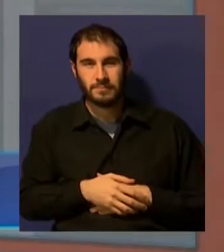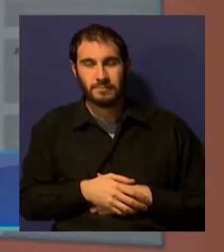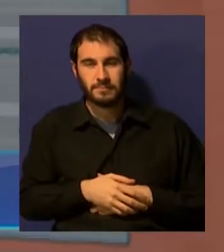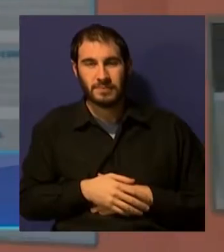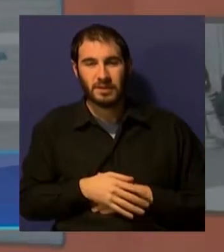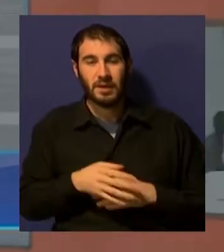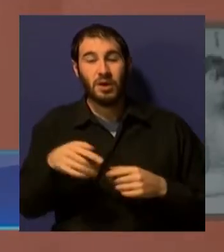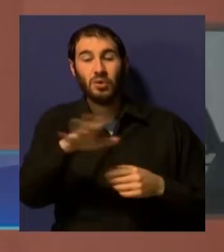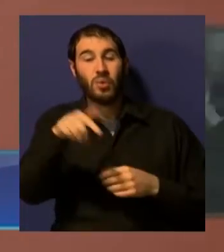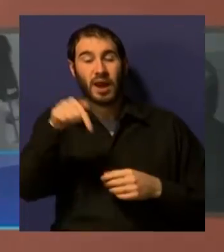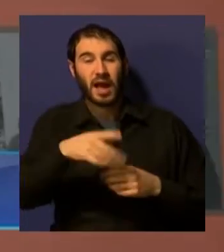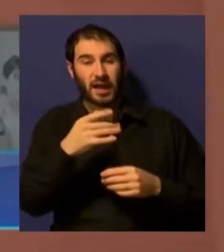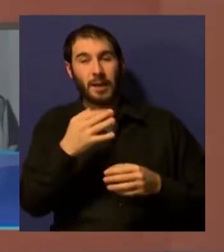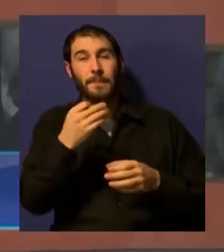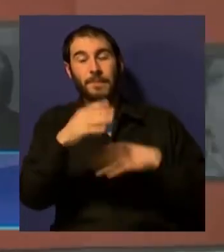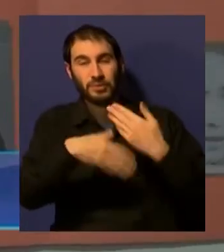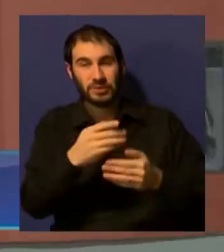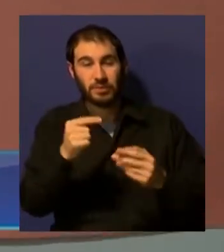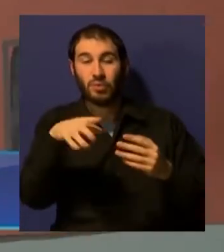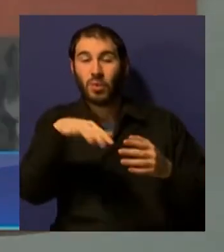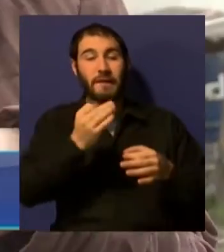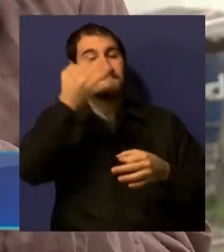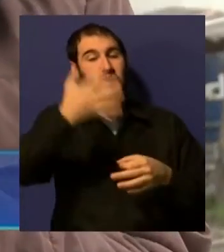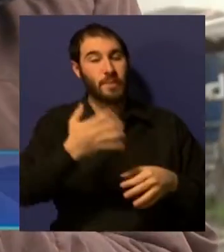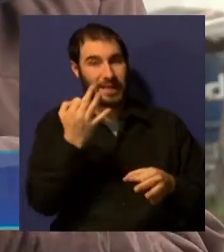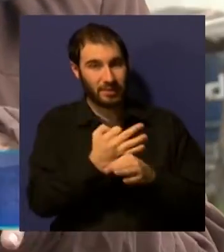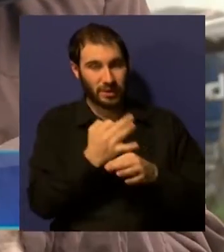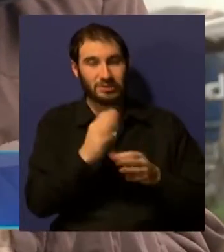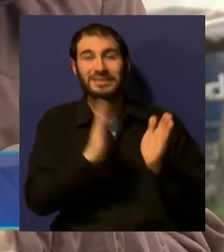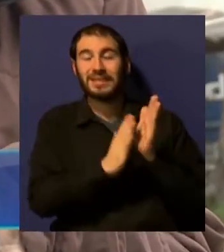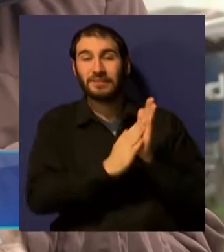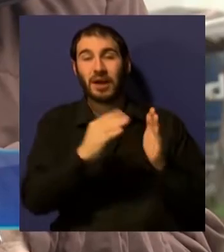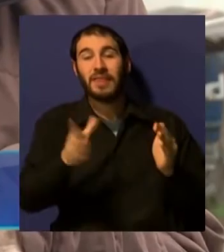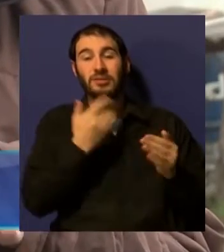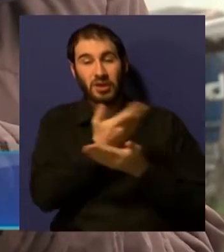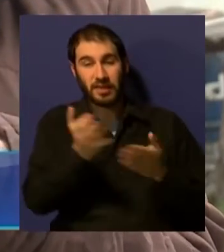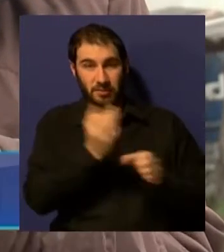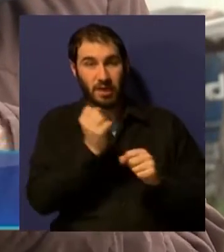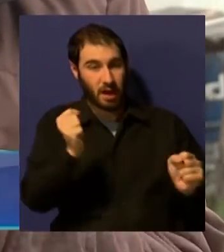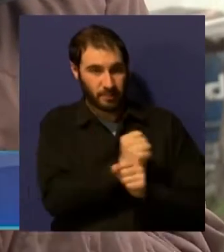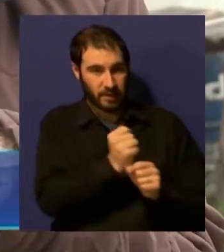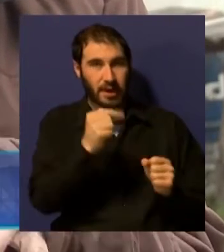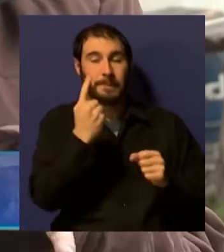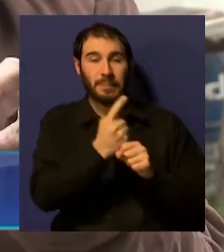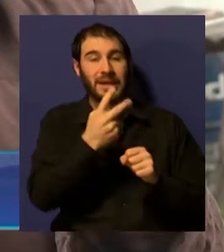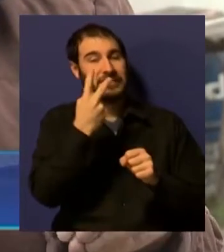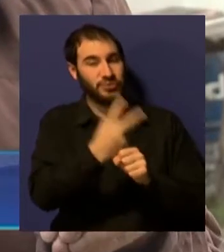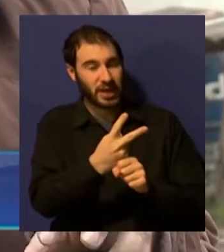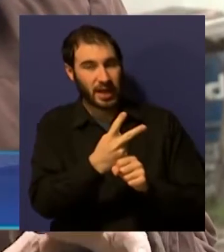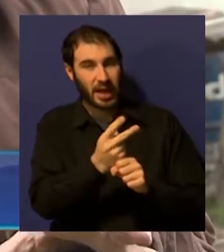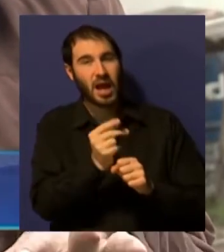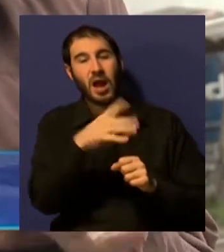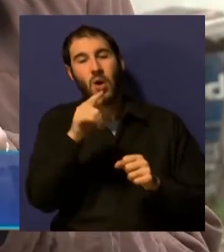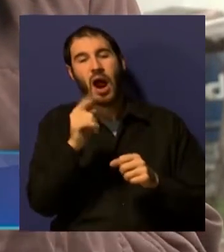Este centro educativo productivo tiene áreas formales de educación certificadas por la dirección de escuela, que es la primaria, la secundaria y